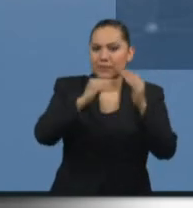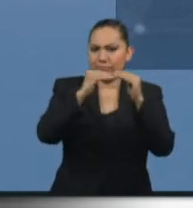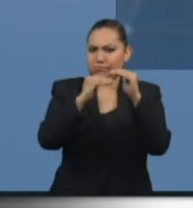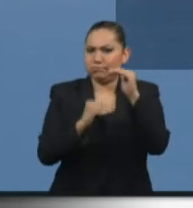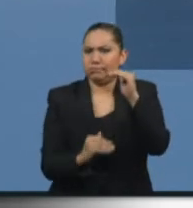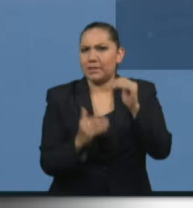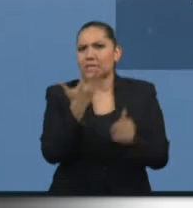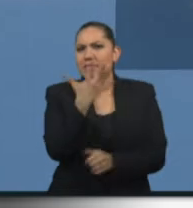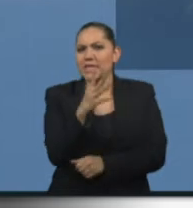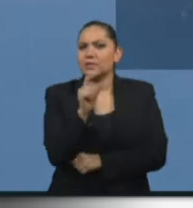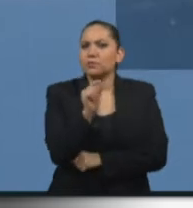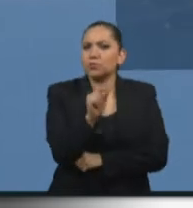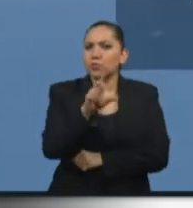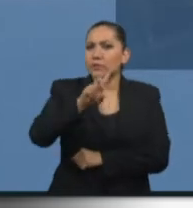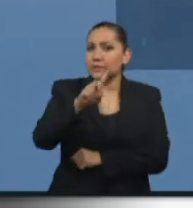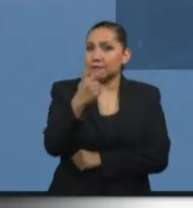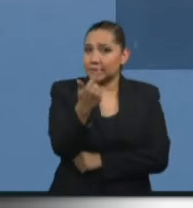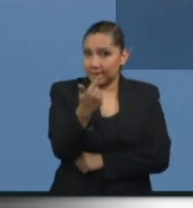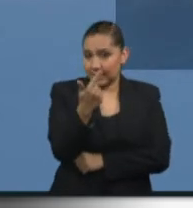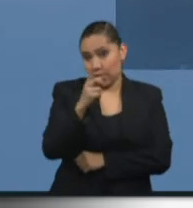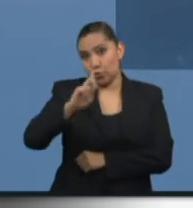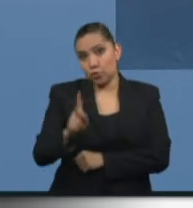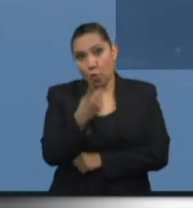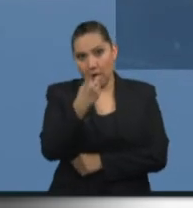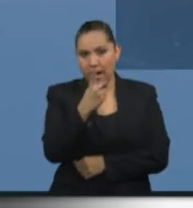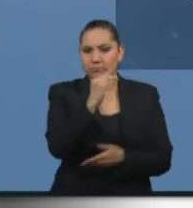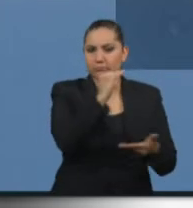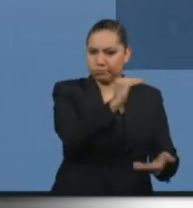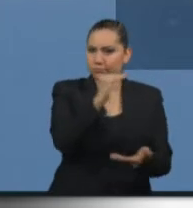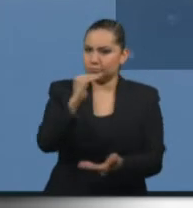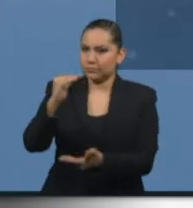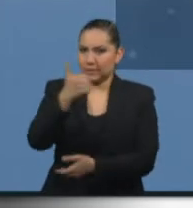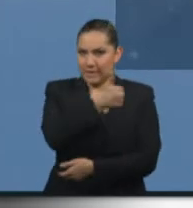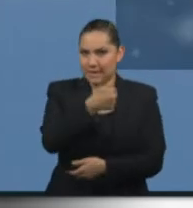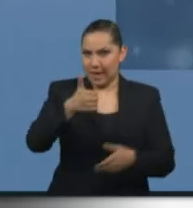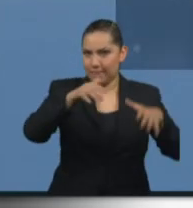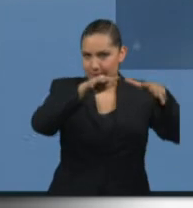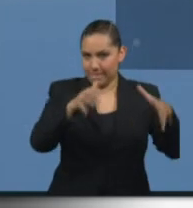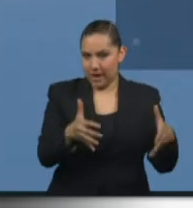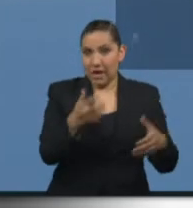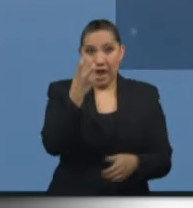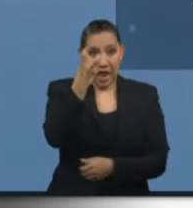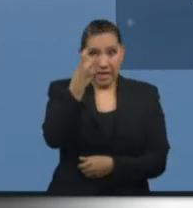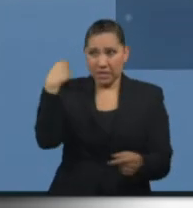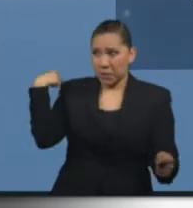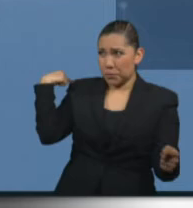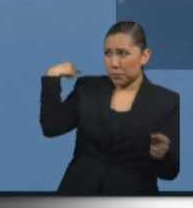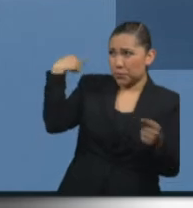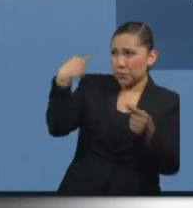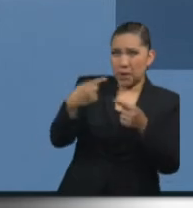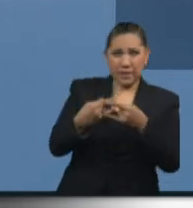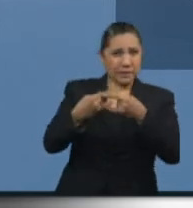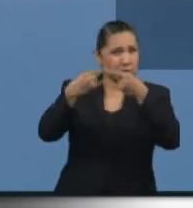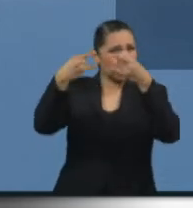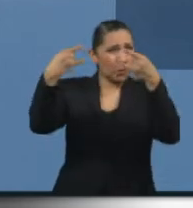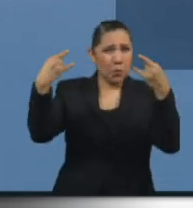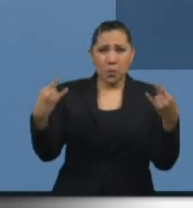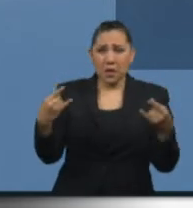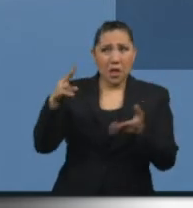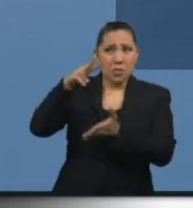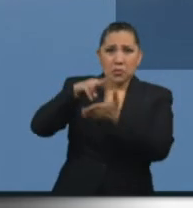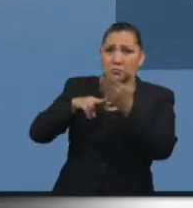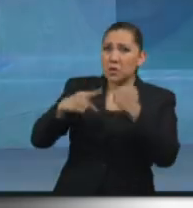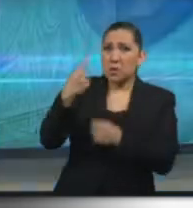$10.37 por barril, lo que es un mínimo histórico ya así considerado, algo que no se había visto desde 2001.